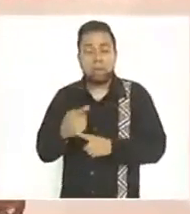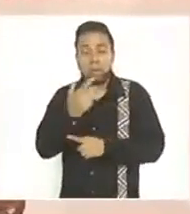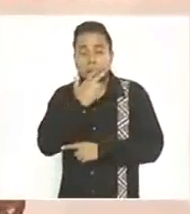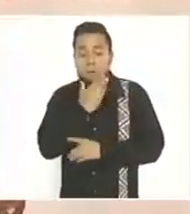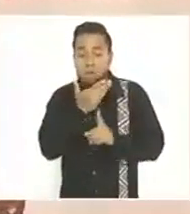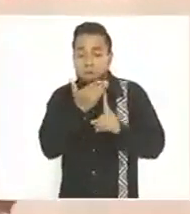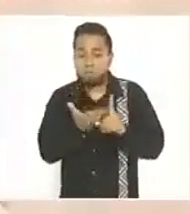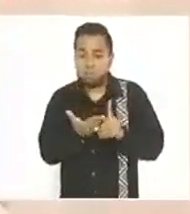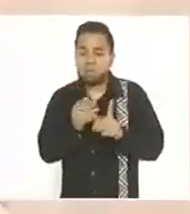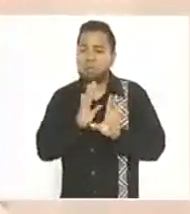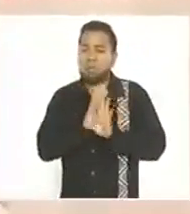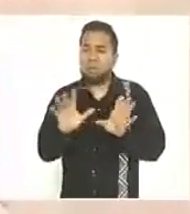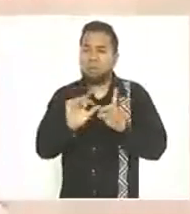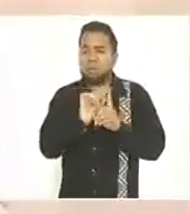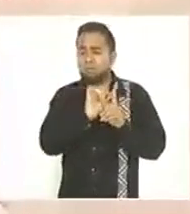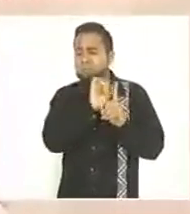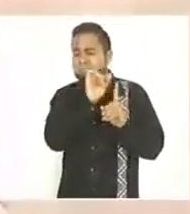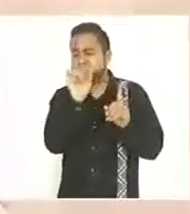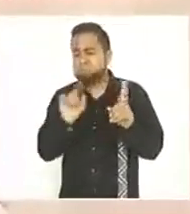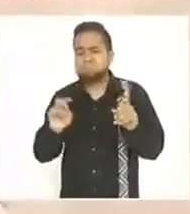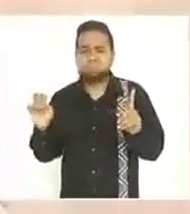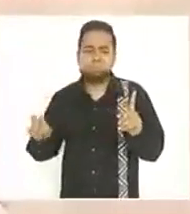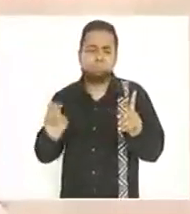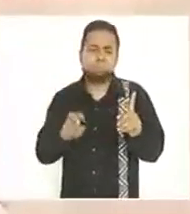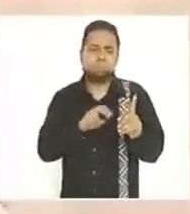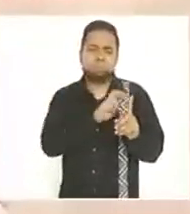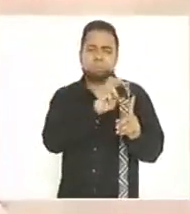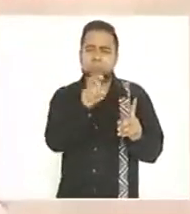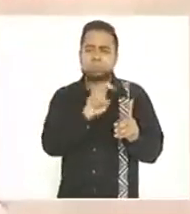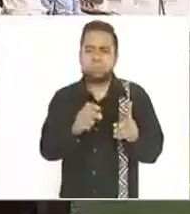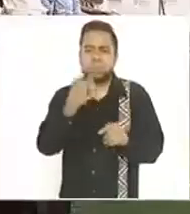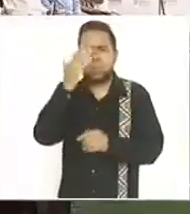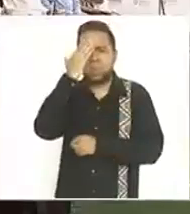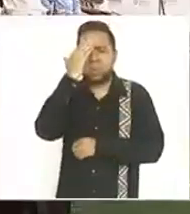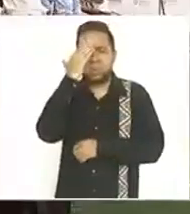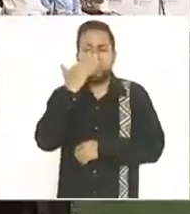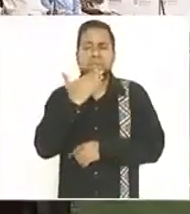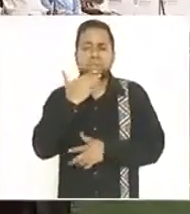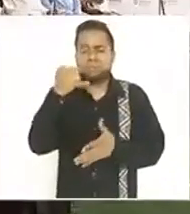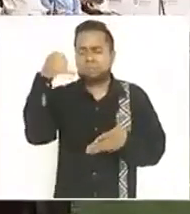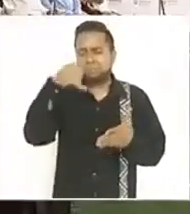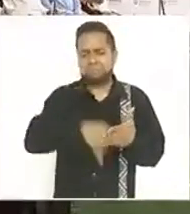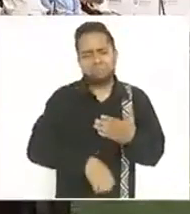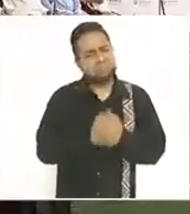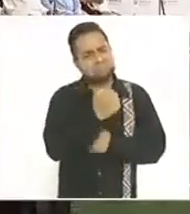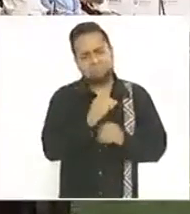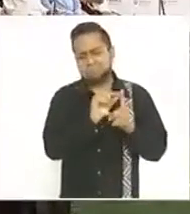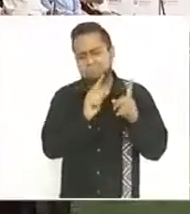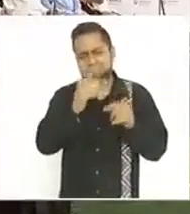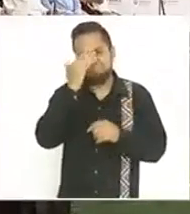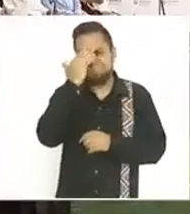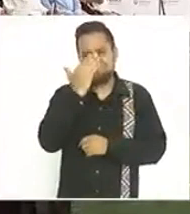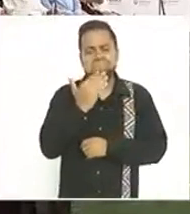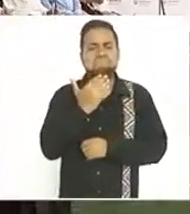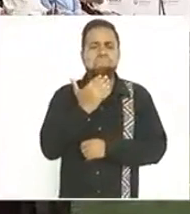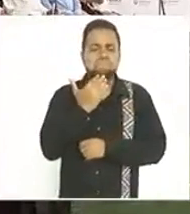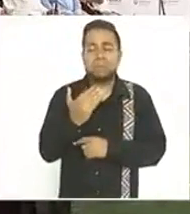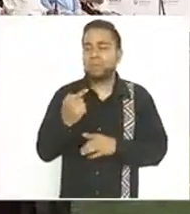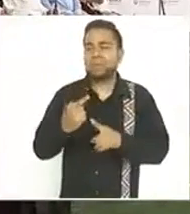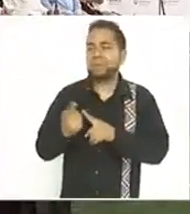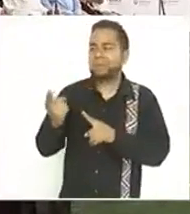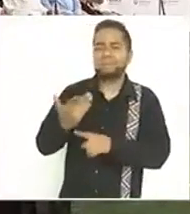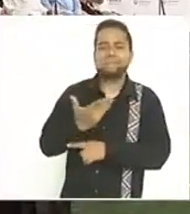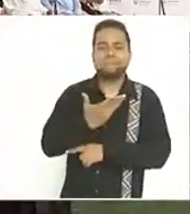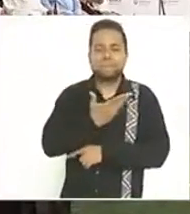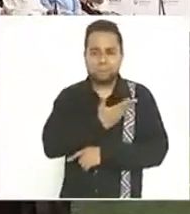recorrido todo el país y que conoce profundamente a México, nuestro querido